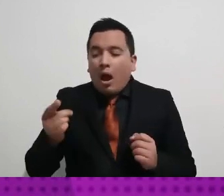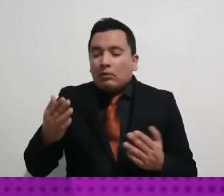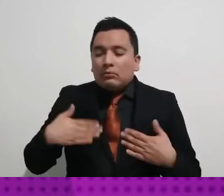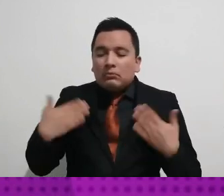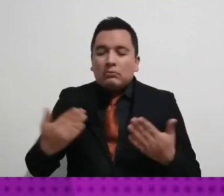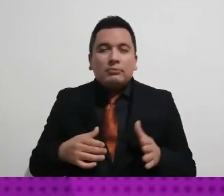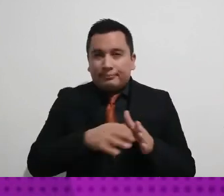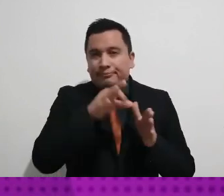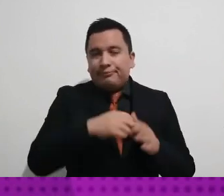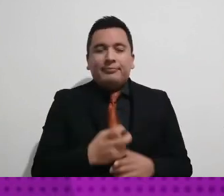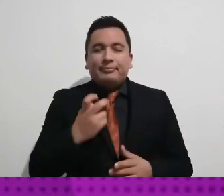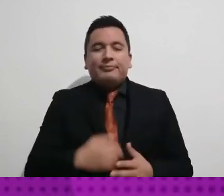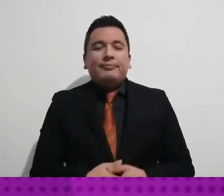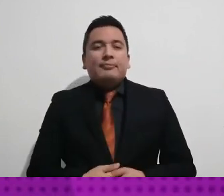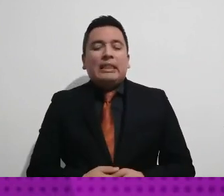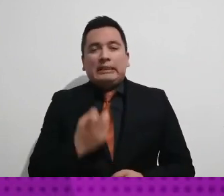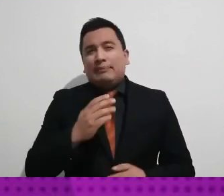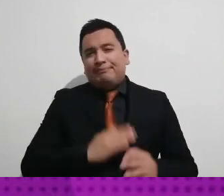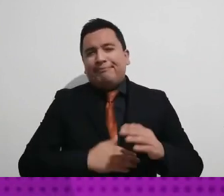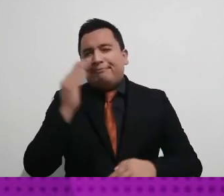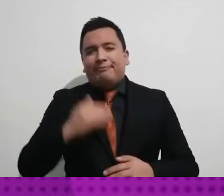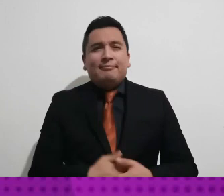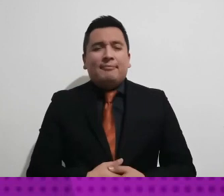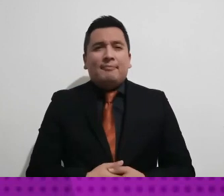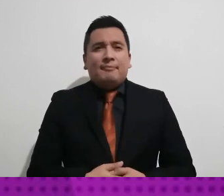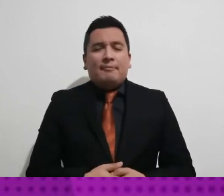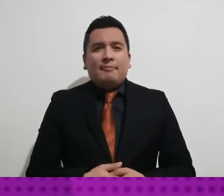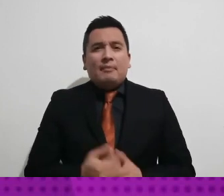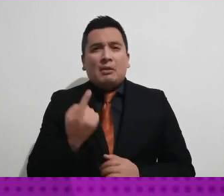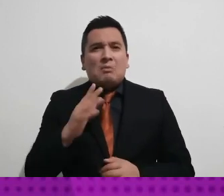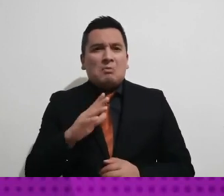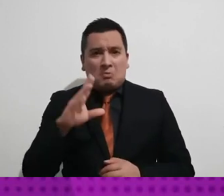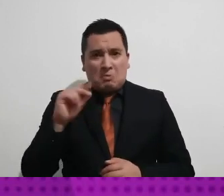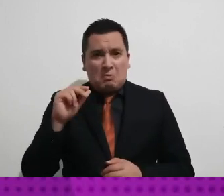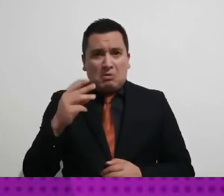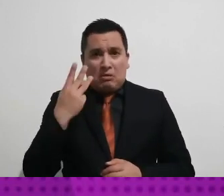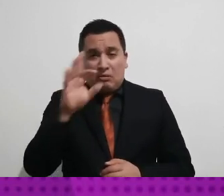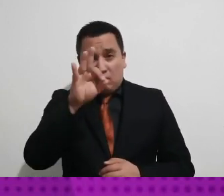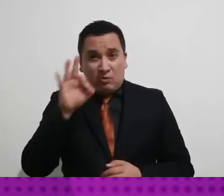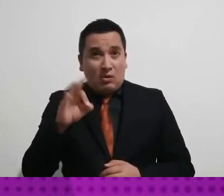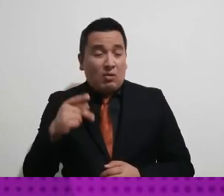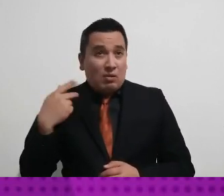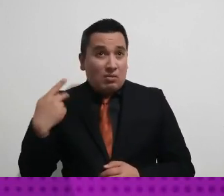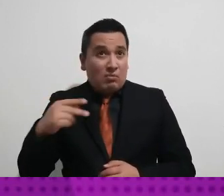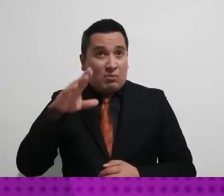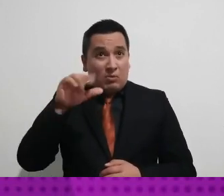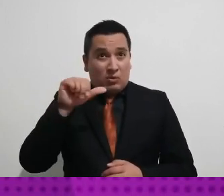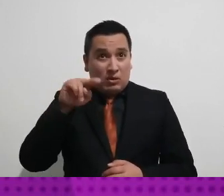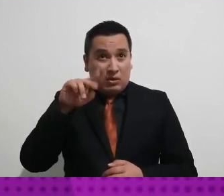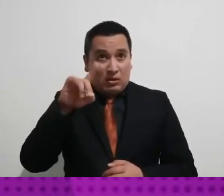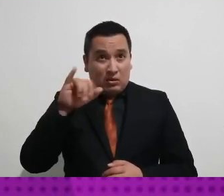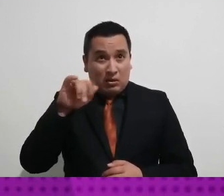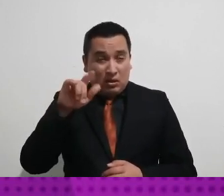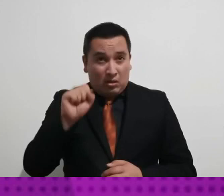votar de manera razonada. Fue todo un éxito, como tú lo mencionas, pues cerca del 83% de las y